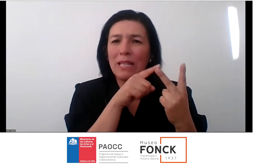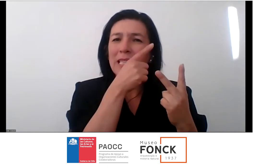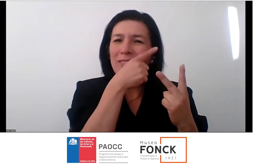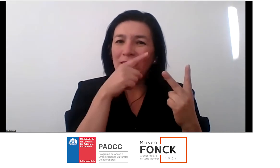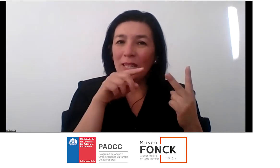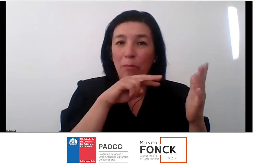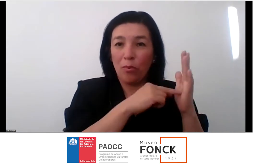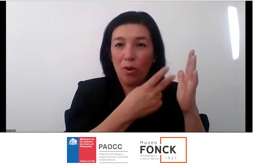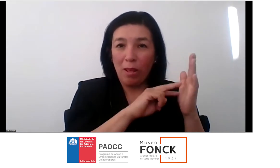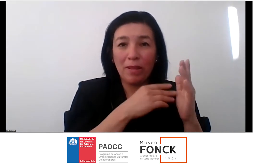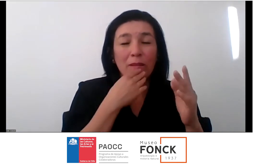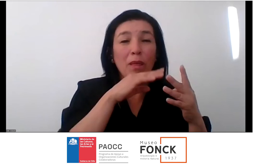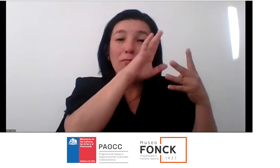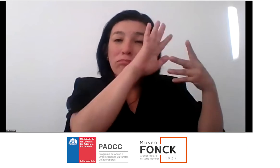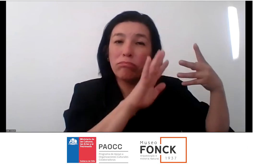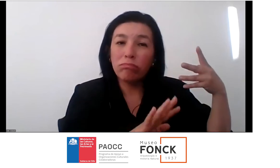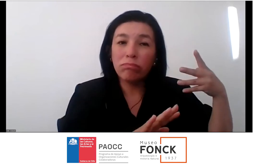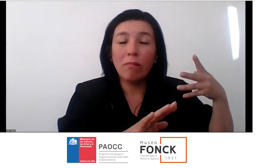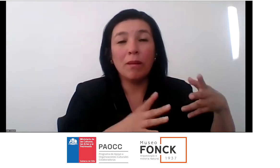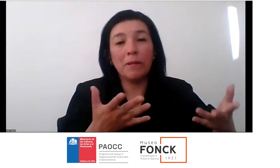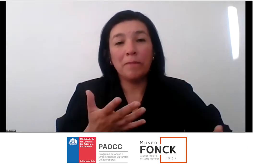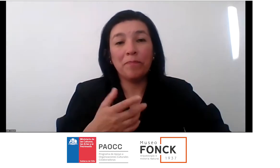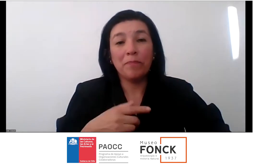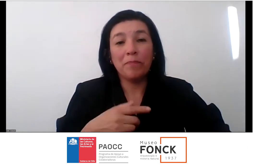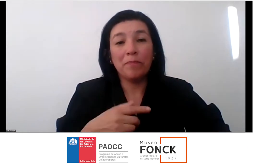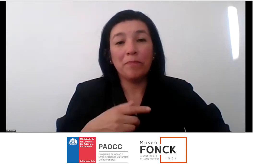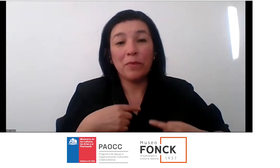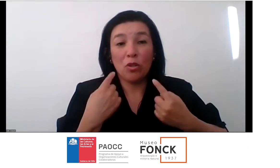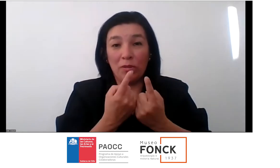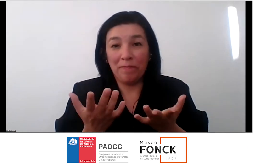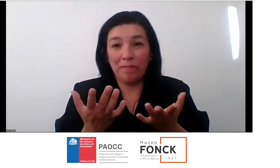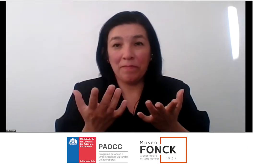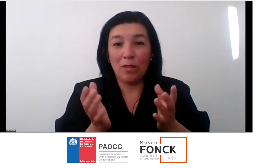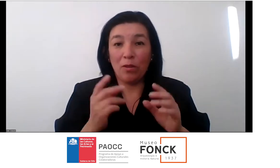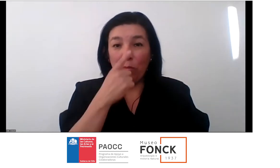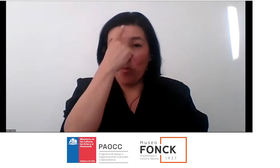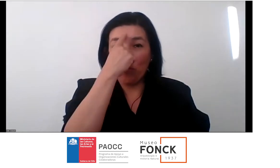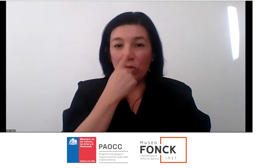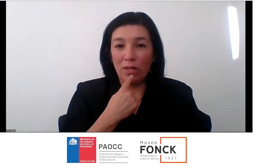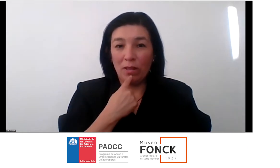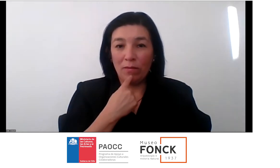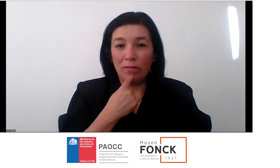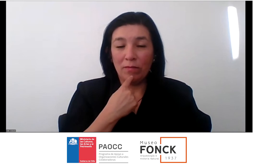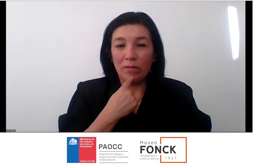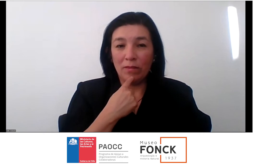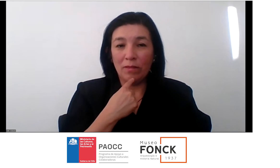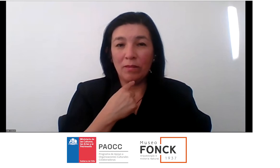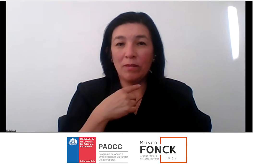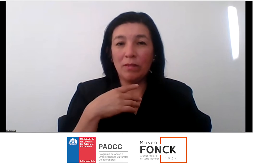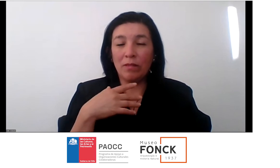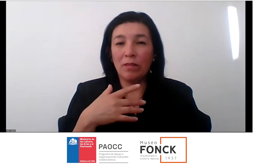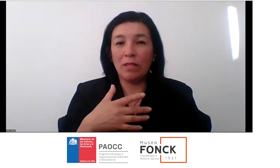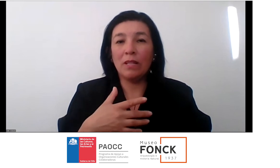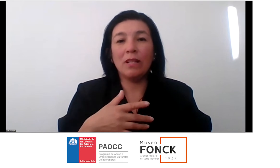dificultades, con sus propias características. Y bueno, nosotros como museo tenemos algo que dijeron acá ambos, ¿no?